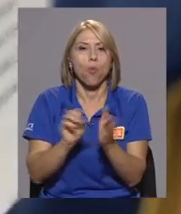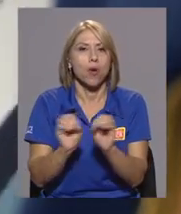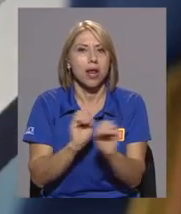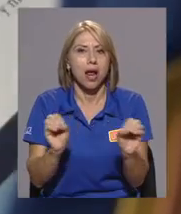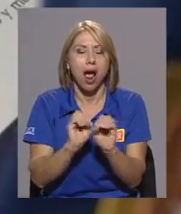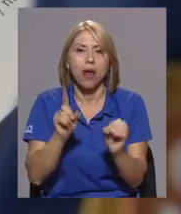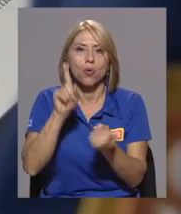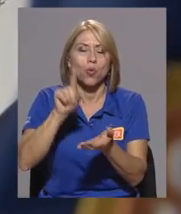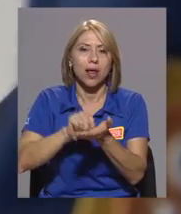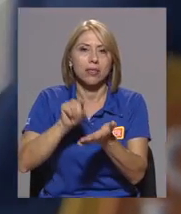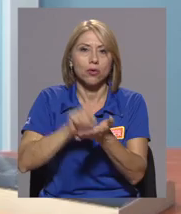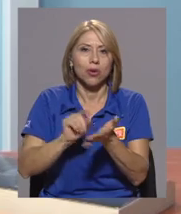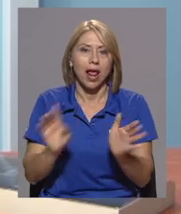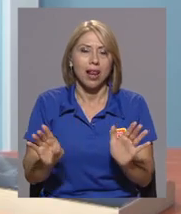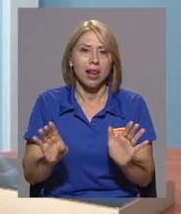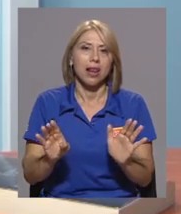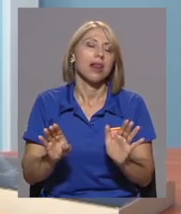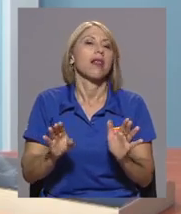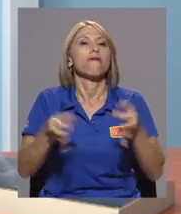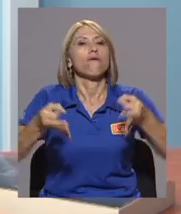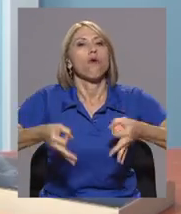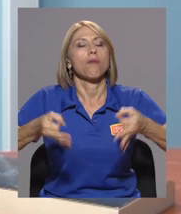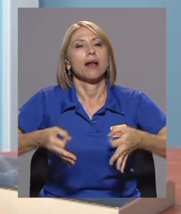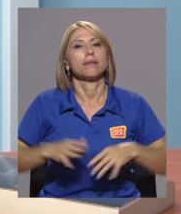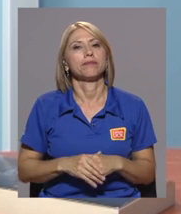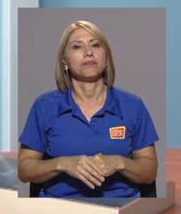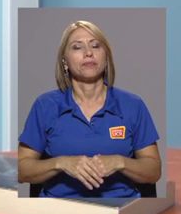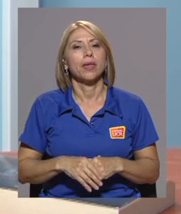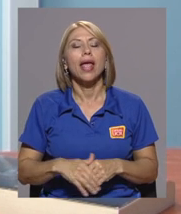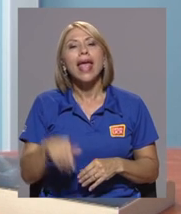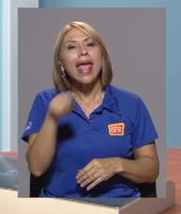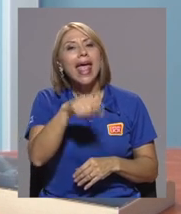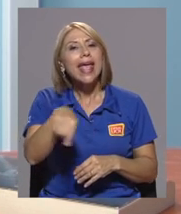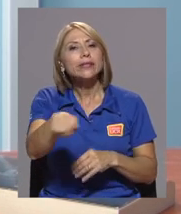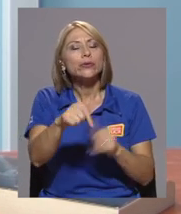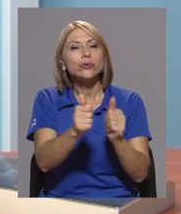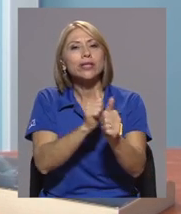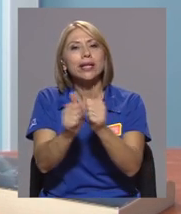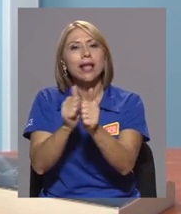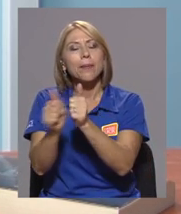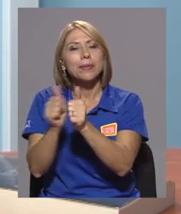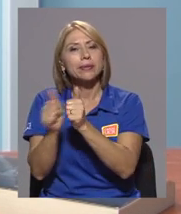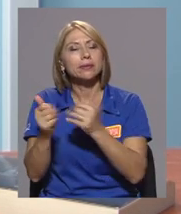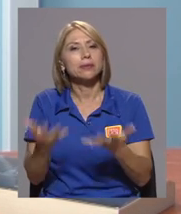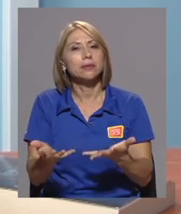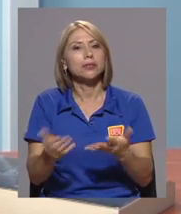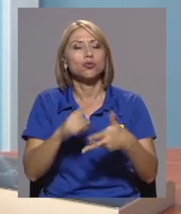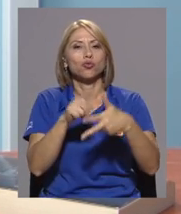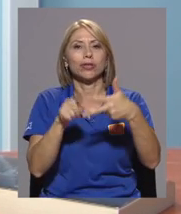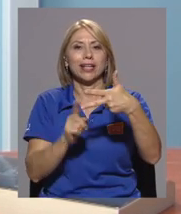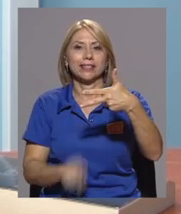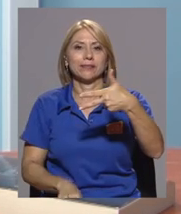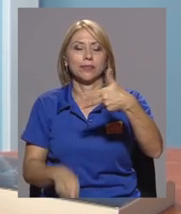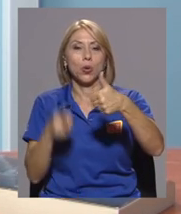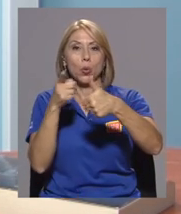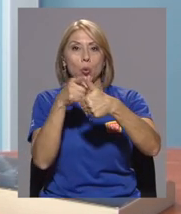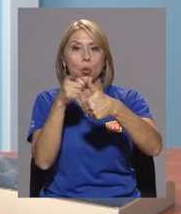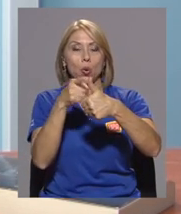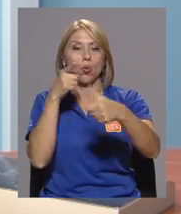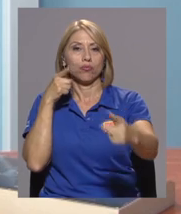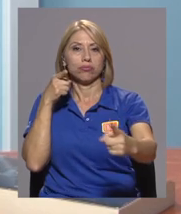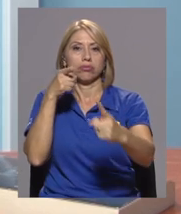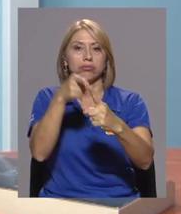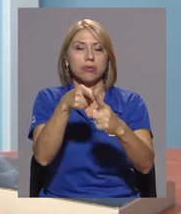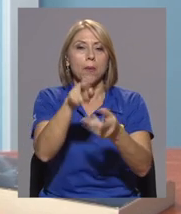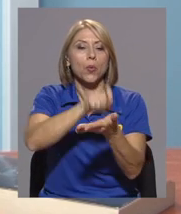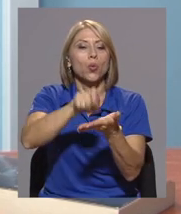una obra en una editorial formal. Estos certámenes, como les decía, son tres. Uno está dirigido